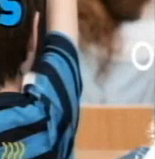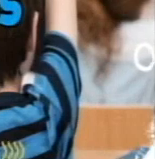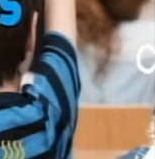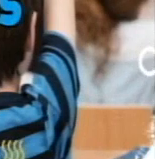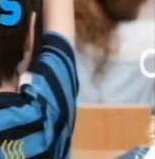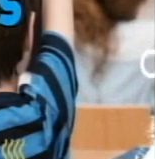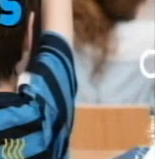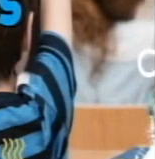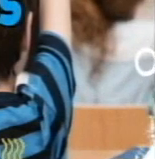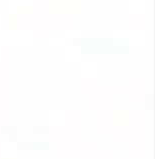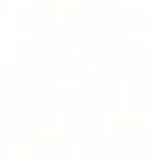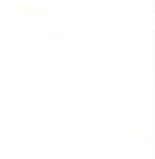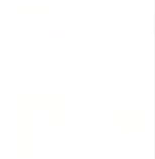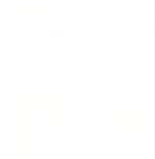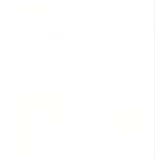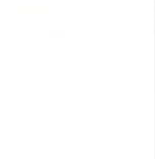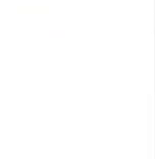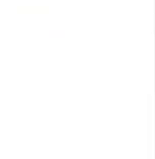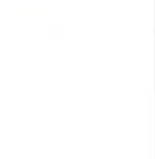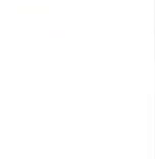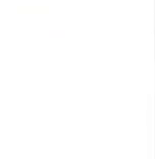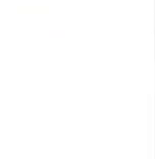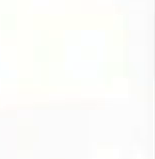naturales, primera etapa, básicos.